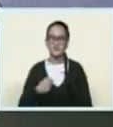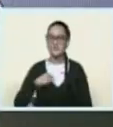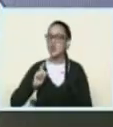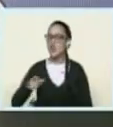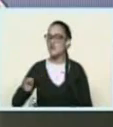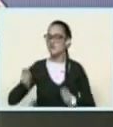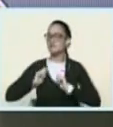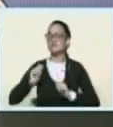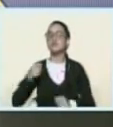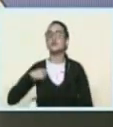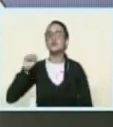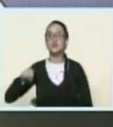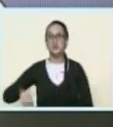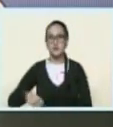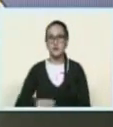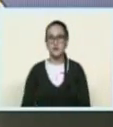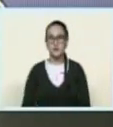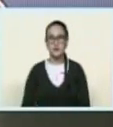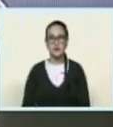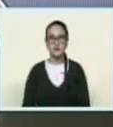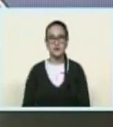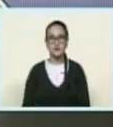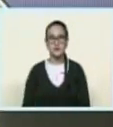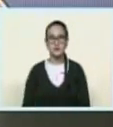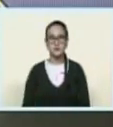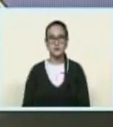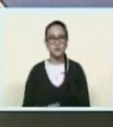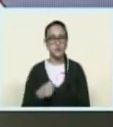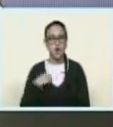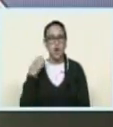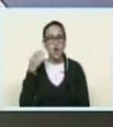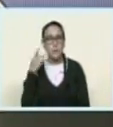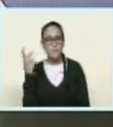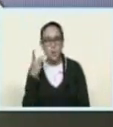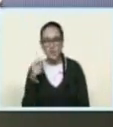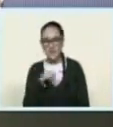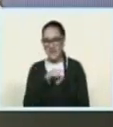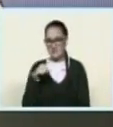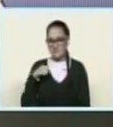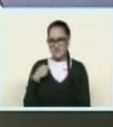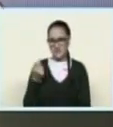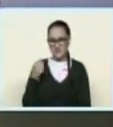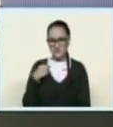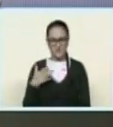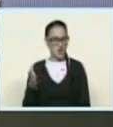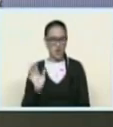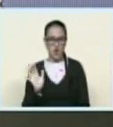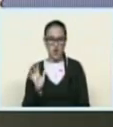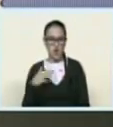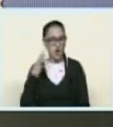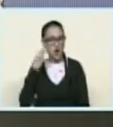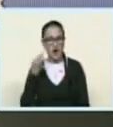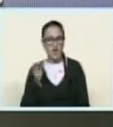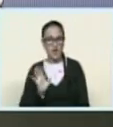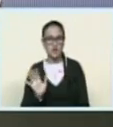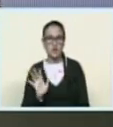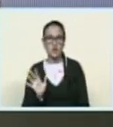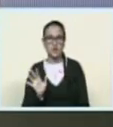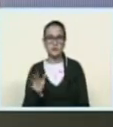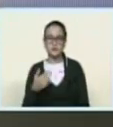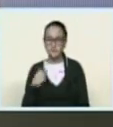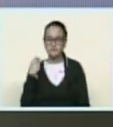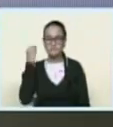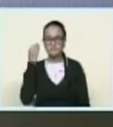merezco. No creo en la política aspiracionista, individualista, burguesa. Creo en